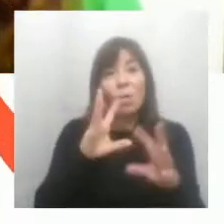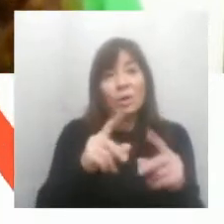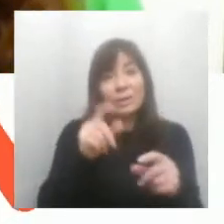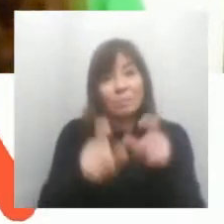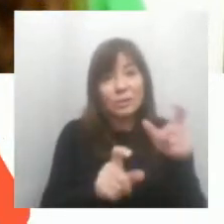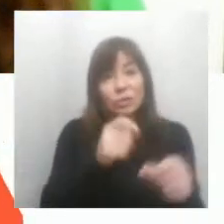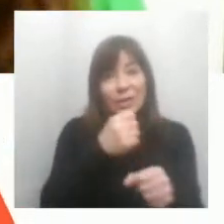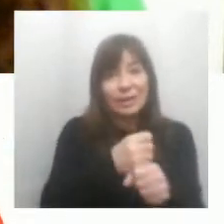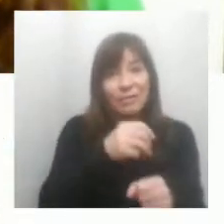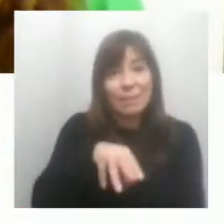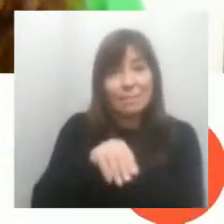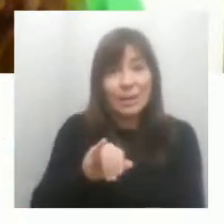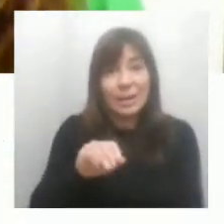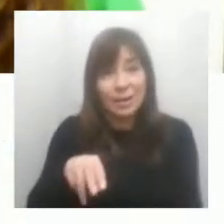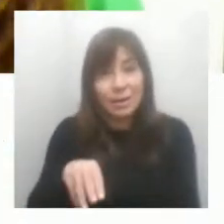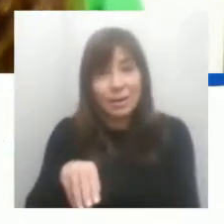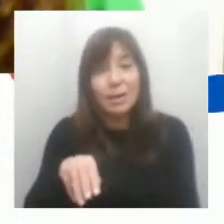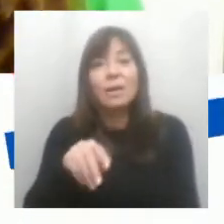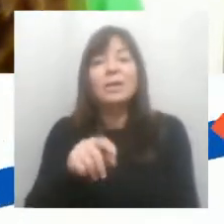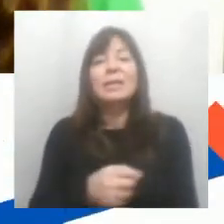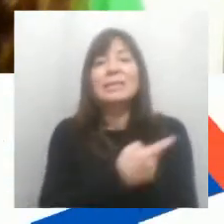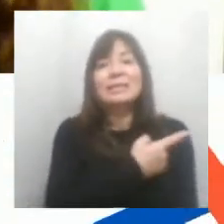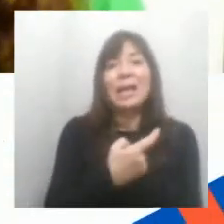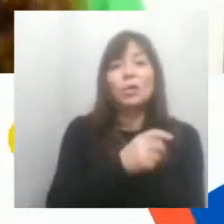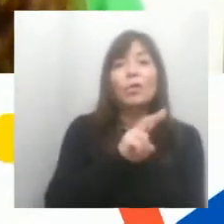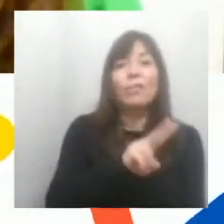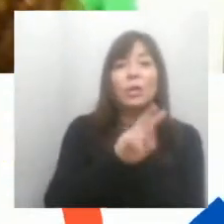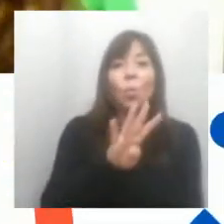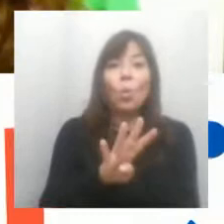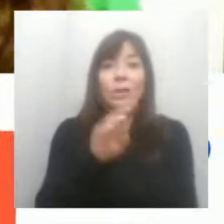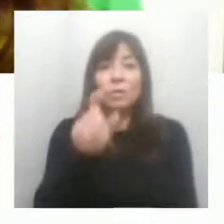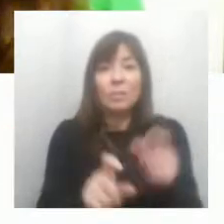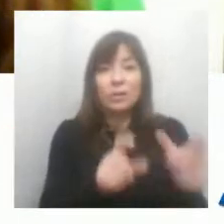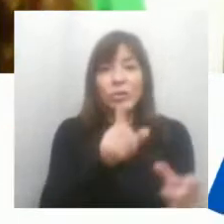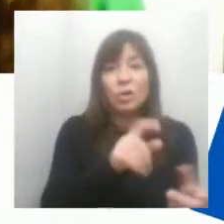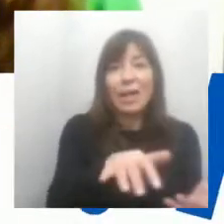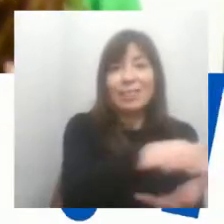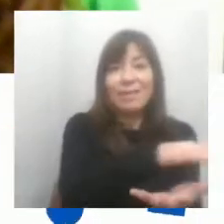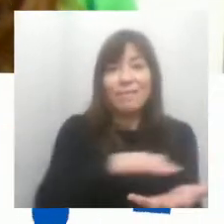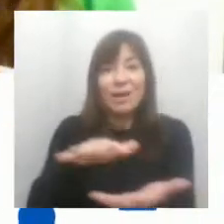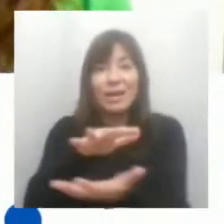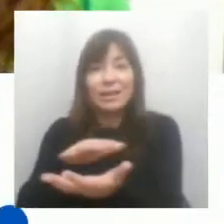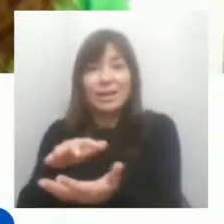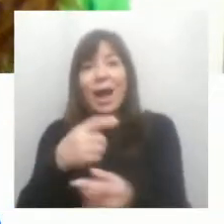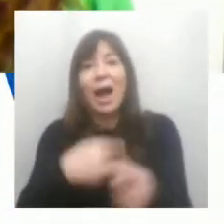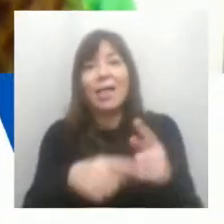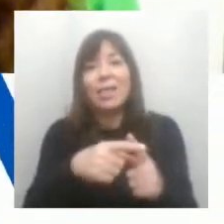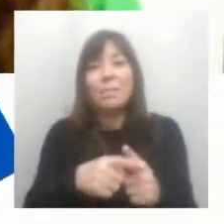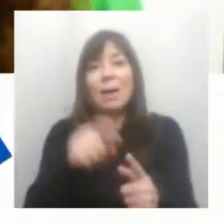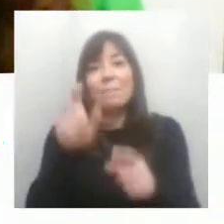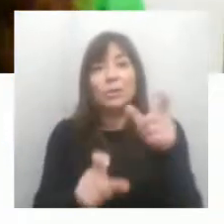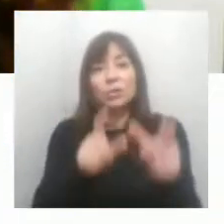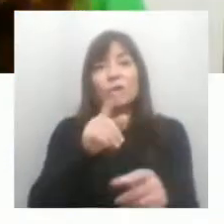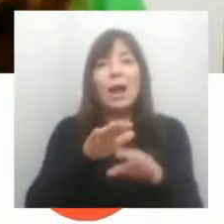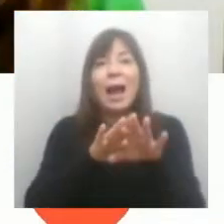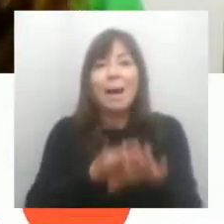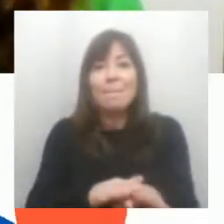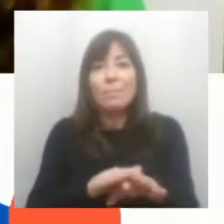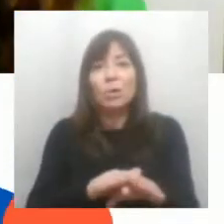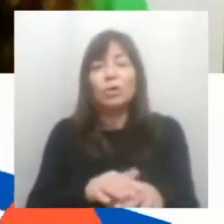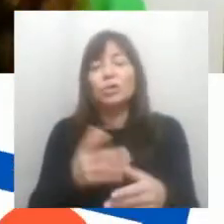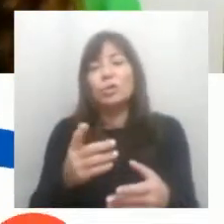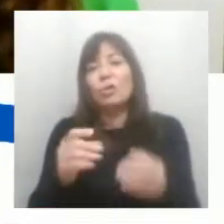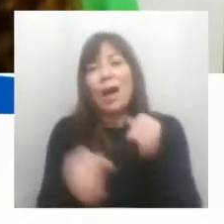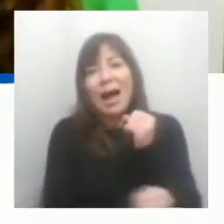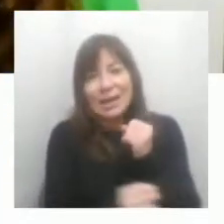trabajan 124 personas en distintas áreas, más personal de apoyo que tiene que ver con la parte de jardinería, de